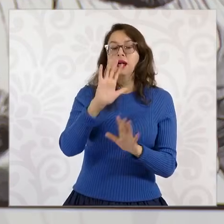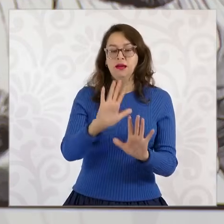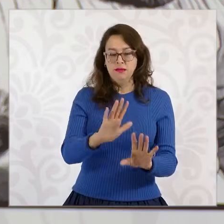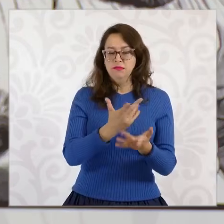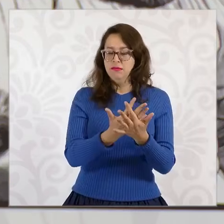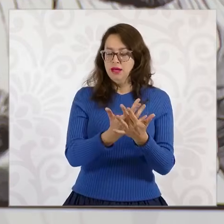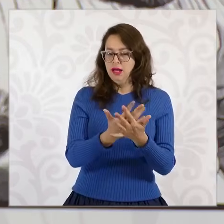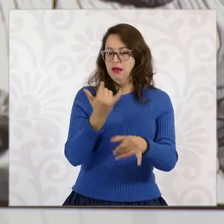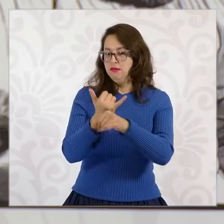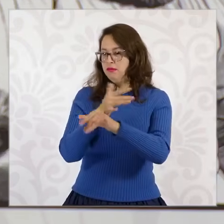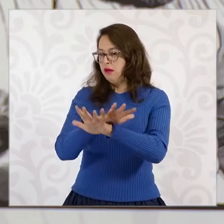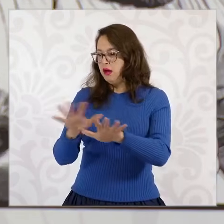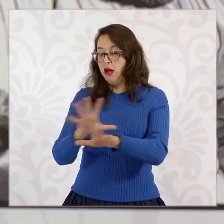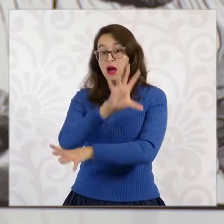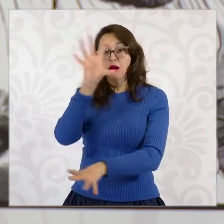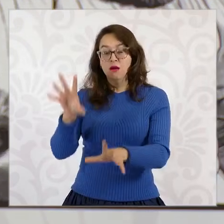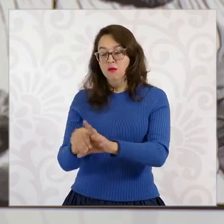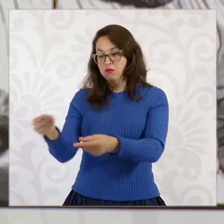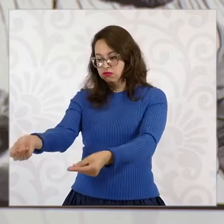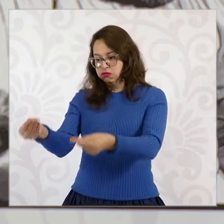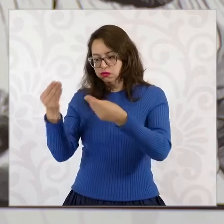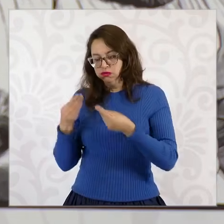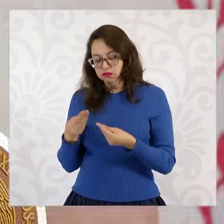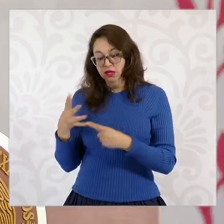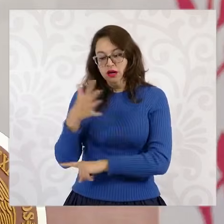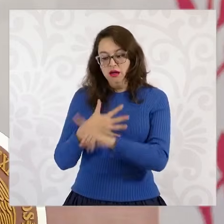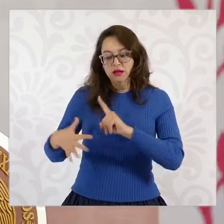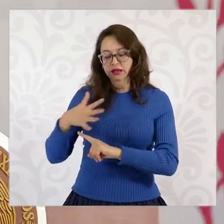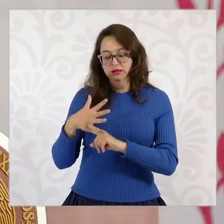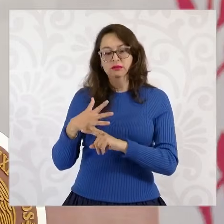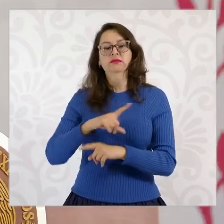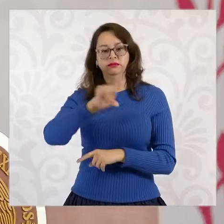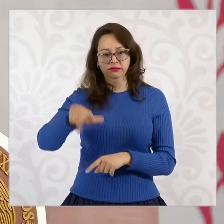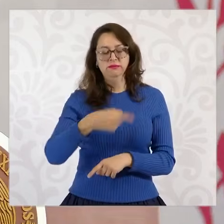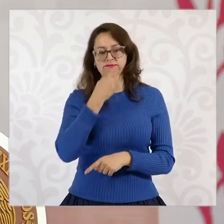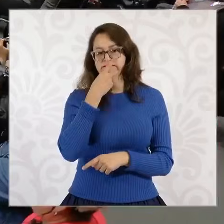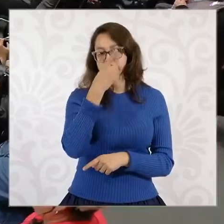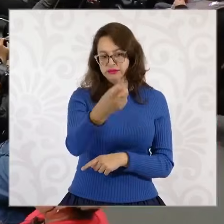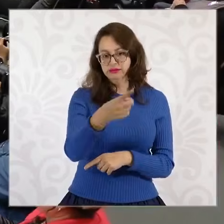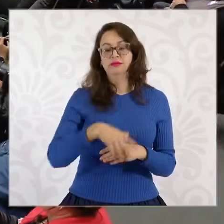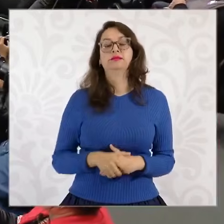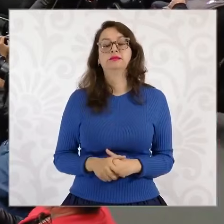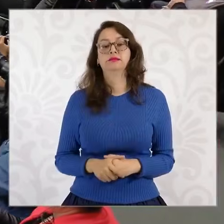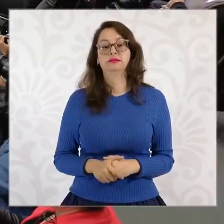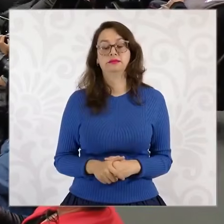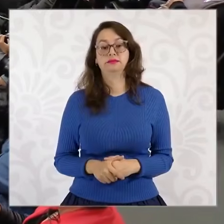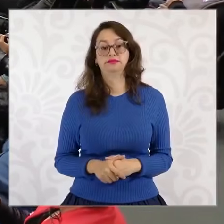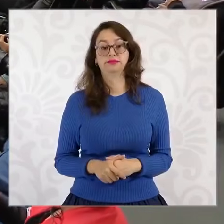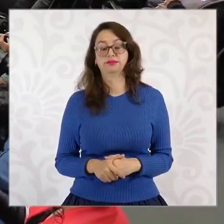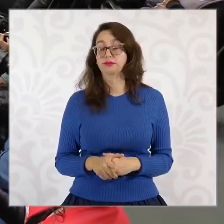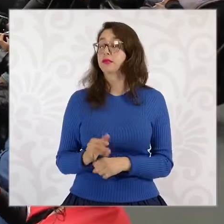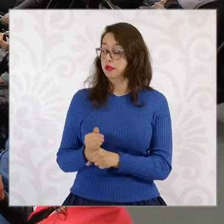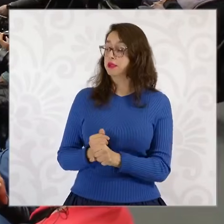toda la información, todo el contexto, y ya lo hablamos aquí en la conferencia. Sí, se